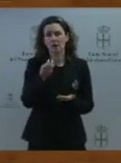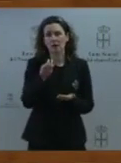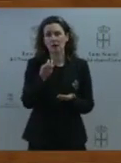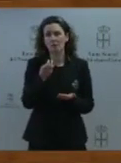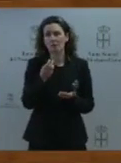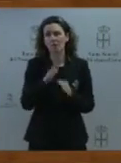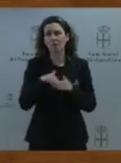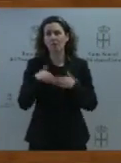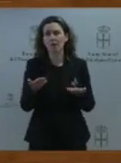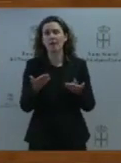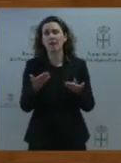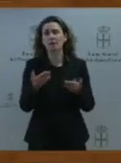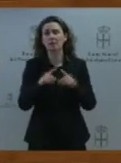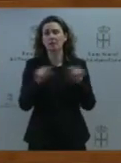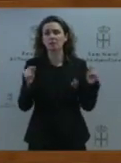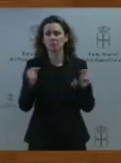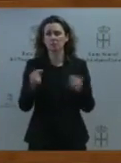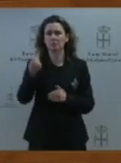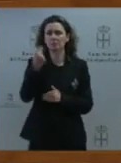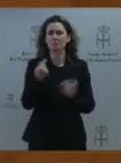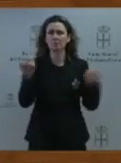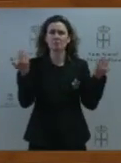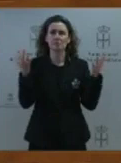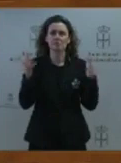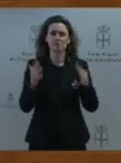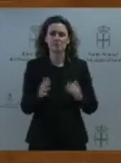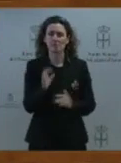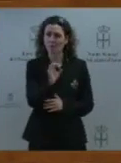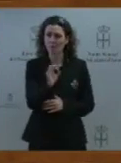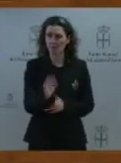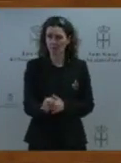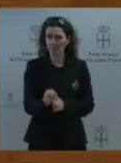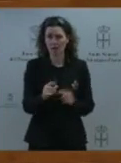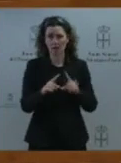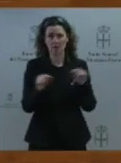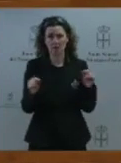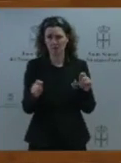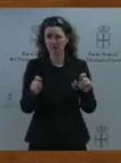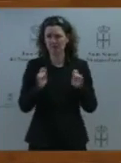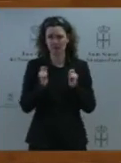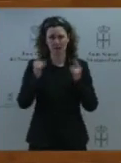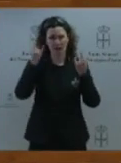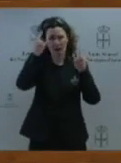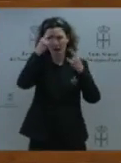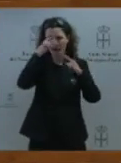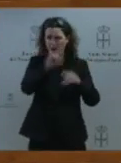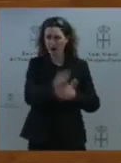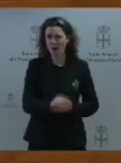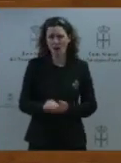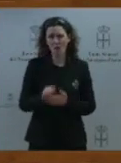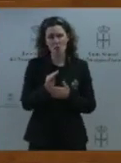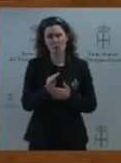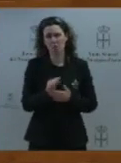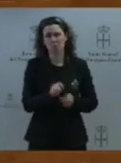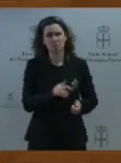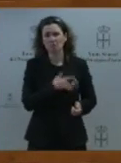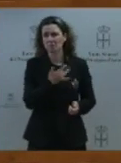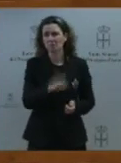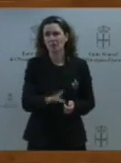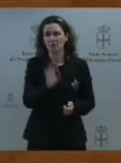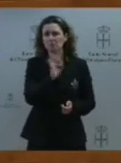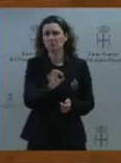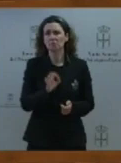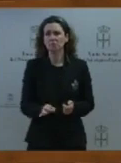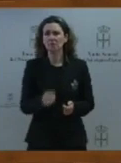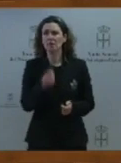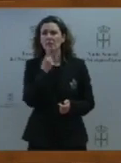disminuir la cuota láctea lo que supuso para Asturias y para la ganadería asturiana aquella cesión de la cotorrasia cuando nos decían esto es temporal no va a ser para